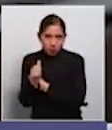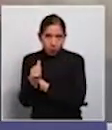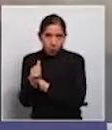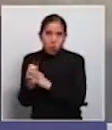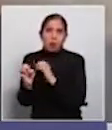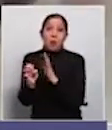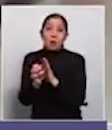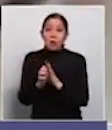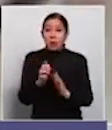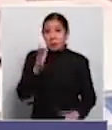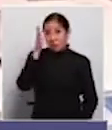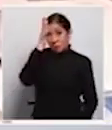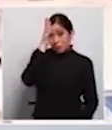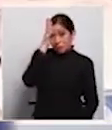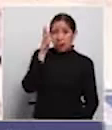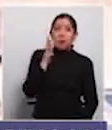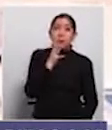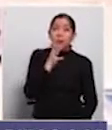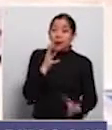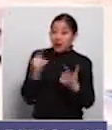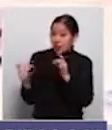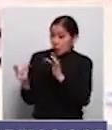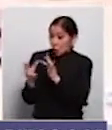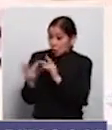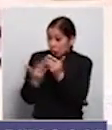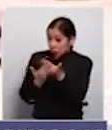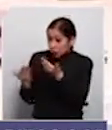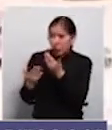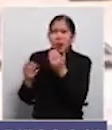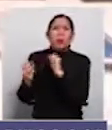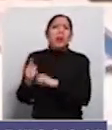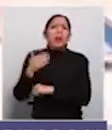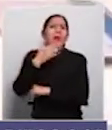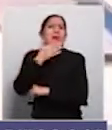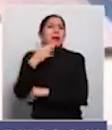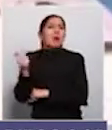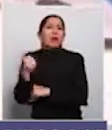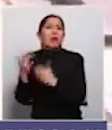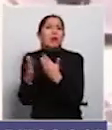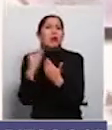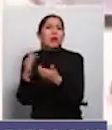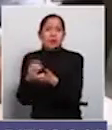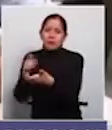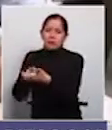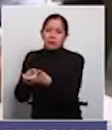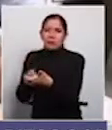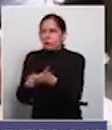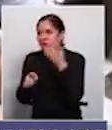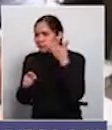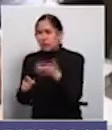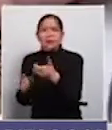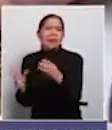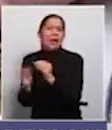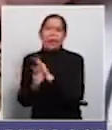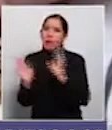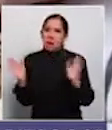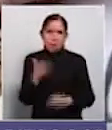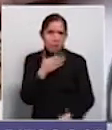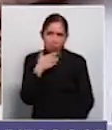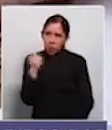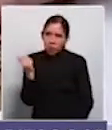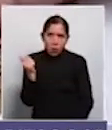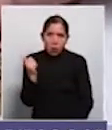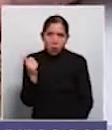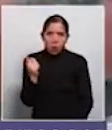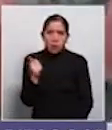con el hijo, le tiene que dar un celular sencillito, de esos los tontófonos que solo sirven para llamar, y